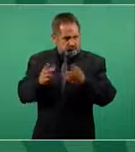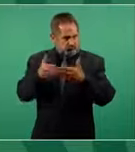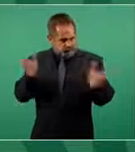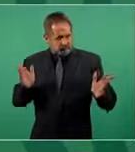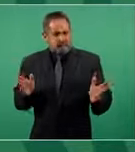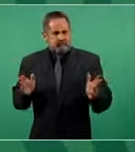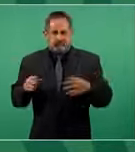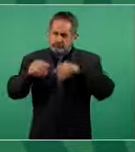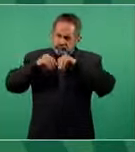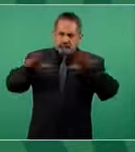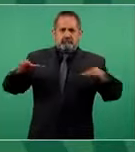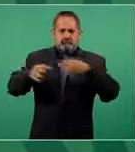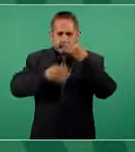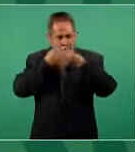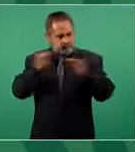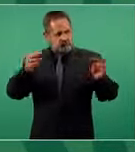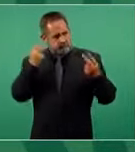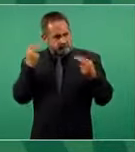hacerlo público.